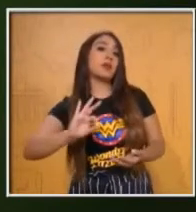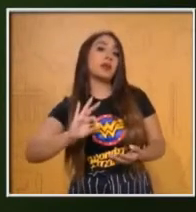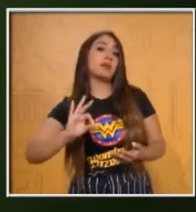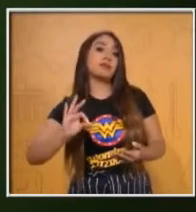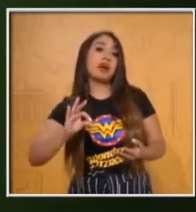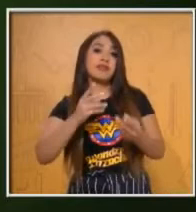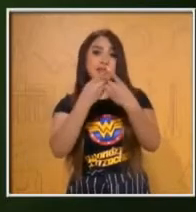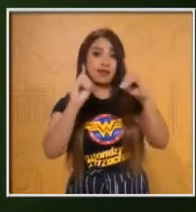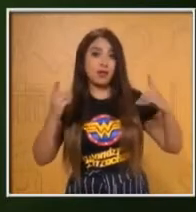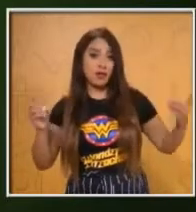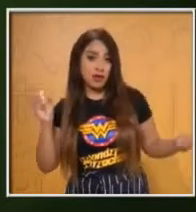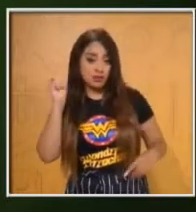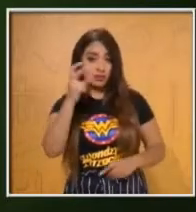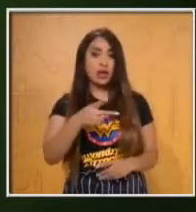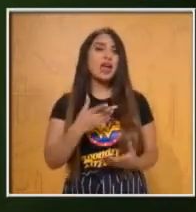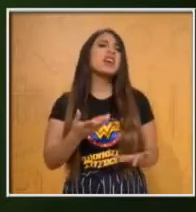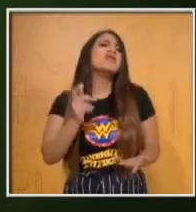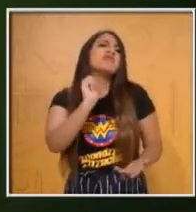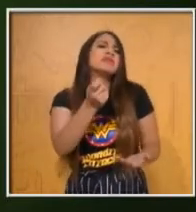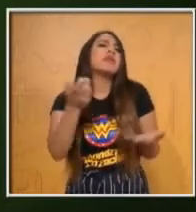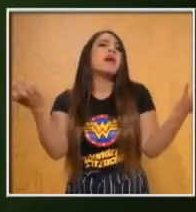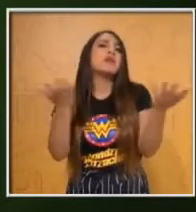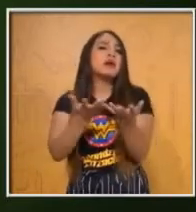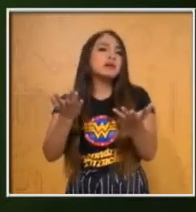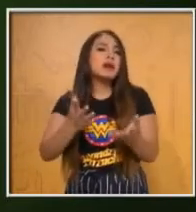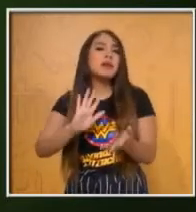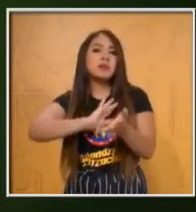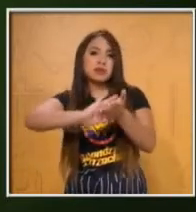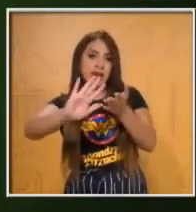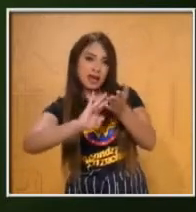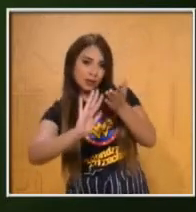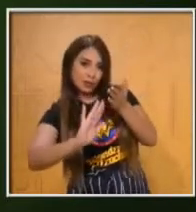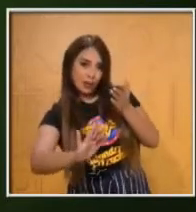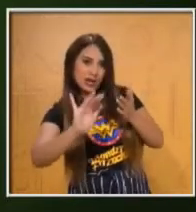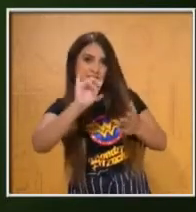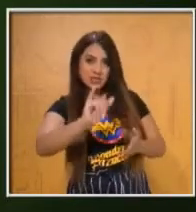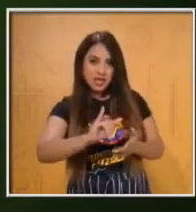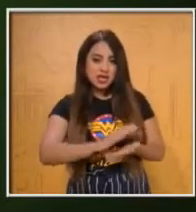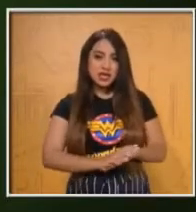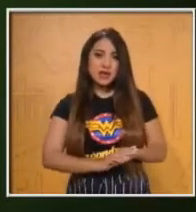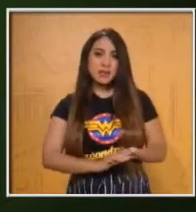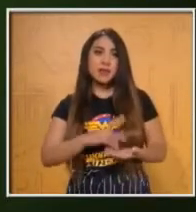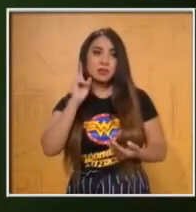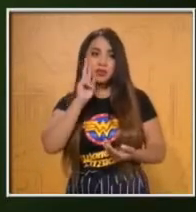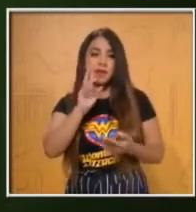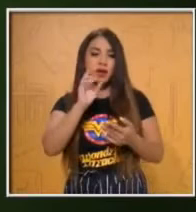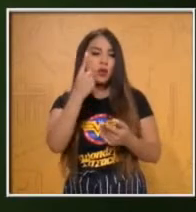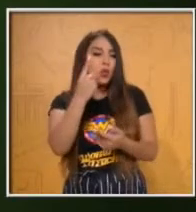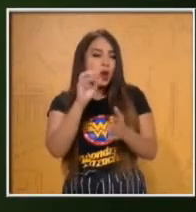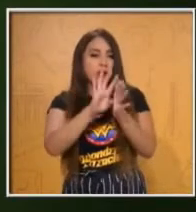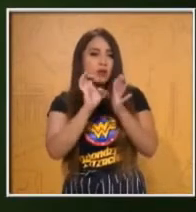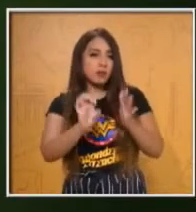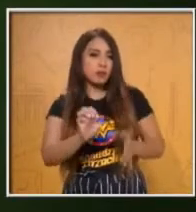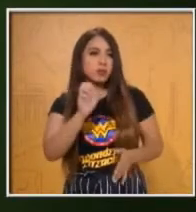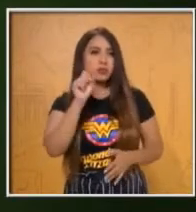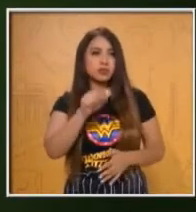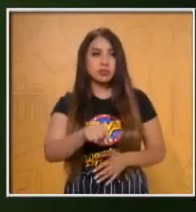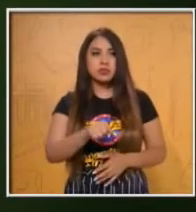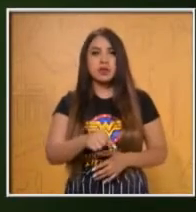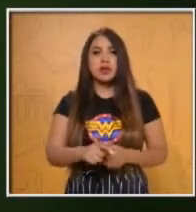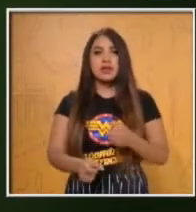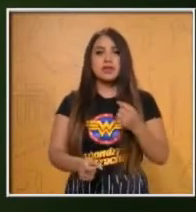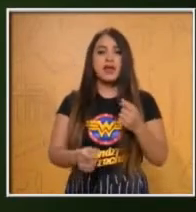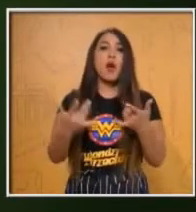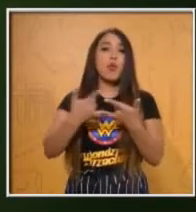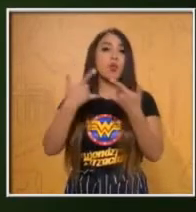desarrollarlo. ¿Qué vamos a hacer? Vamos a darle lectura a este y para esto vamos a ver un pequeño ejemplo este